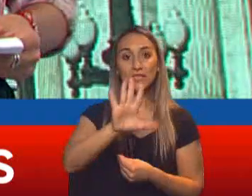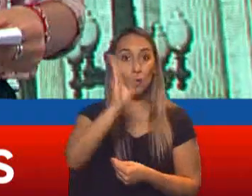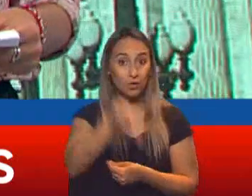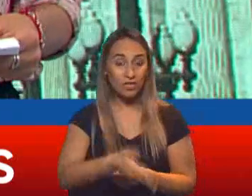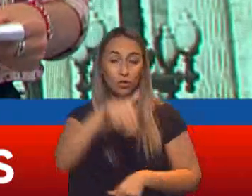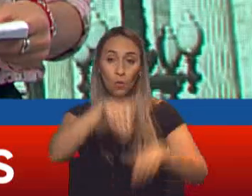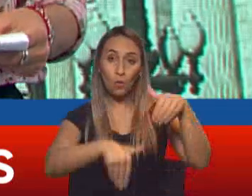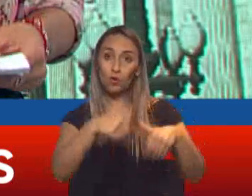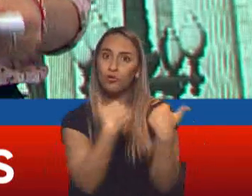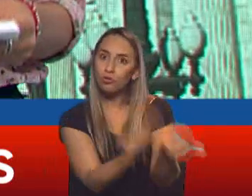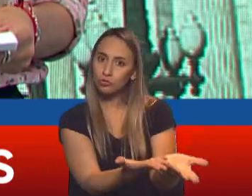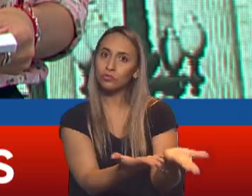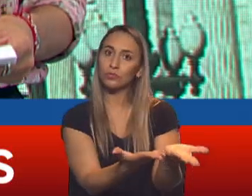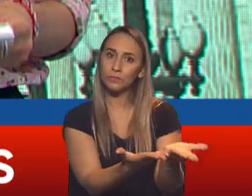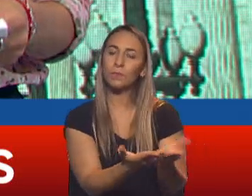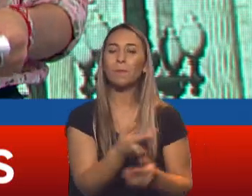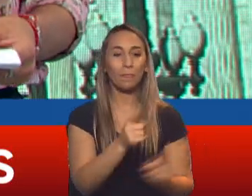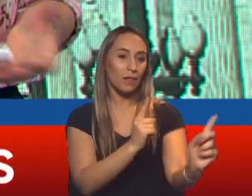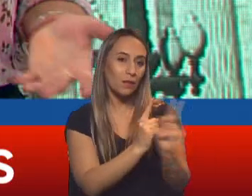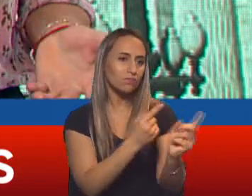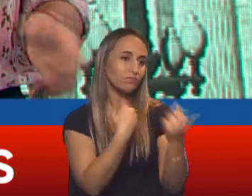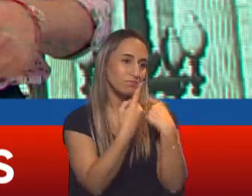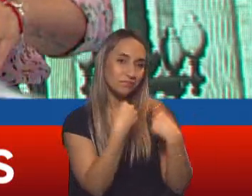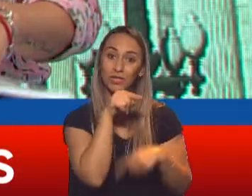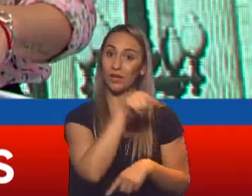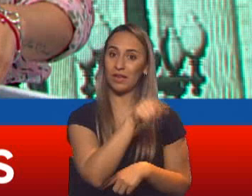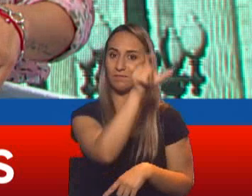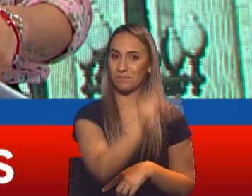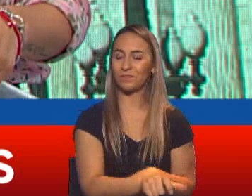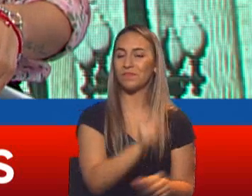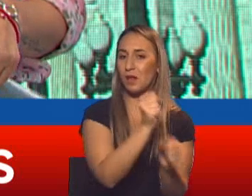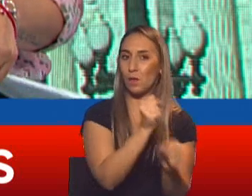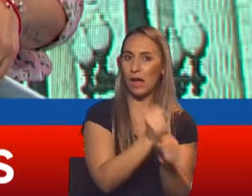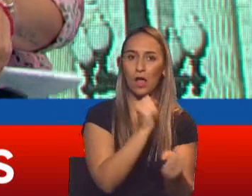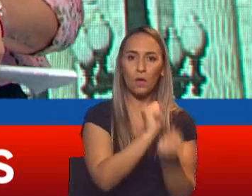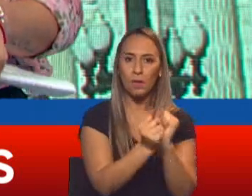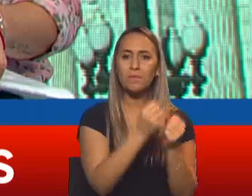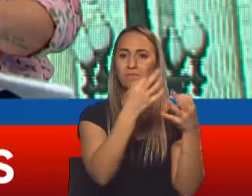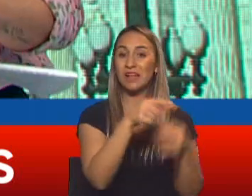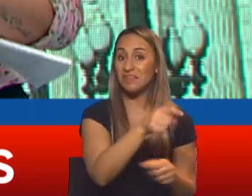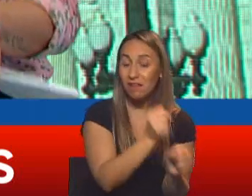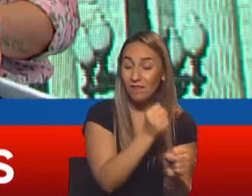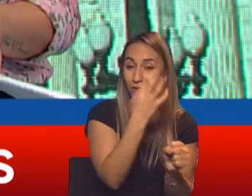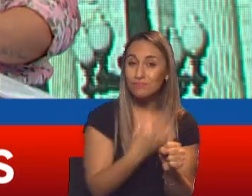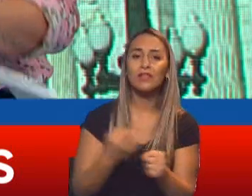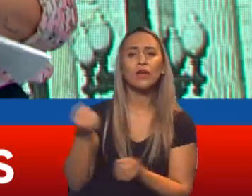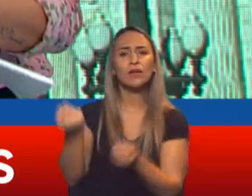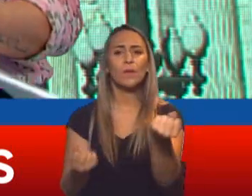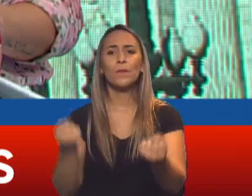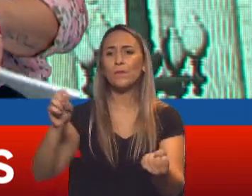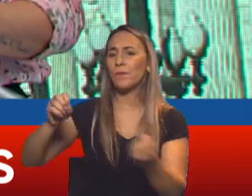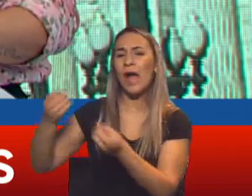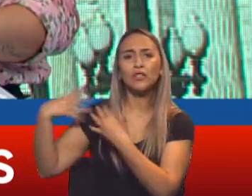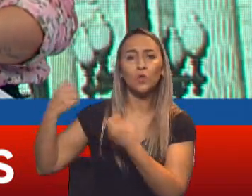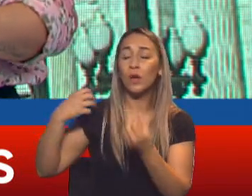25% de los votos. Hablábamos con él, este es un trabajador. Recordemos, recolector de residuos de origen colla, que nos